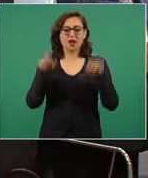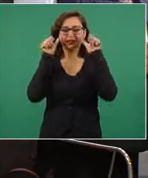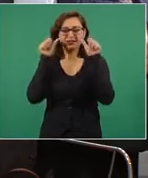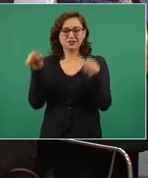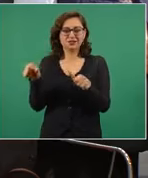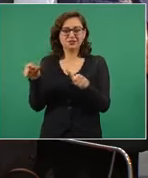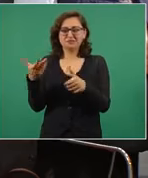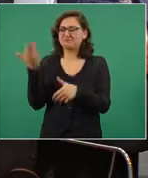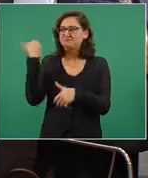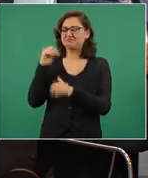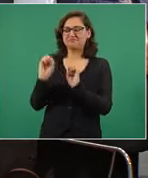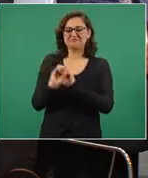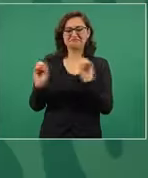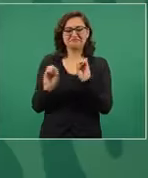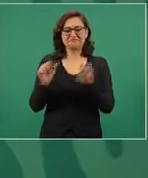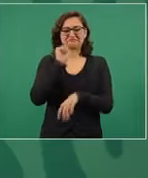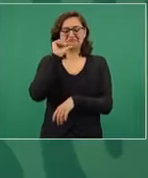nunca.